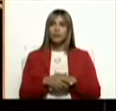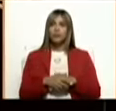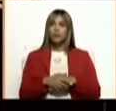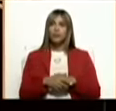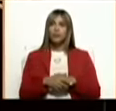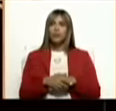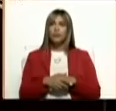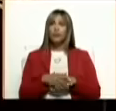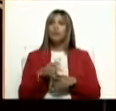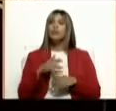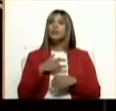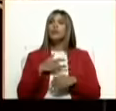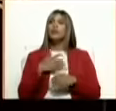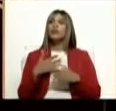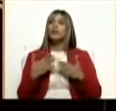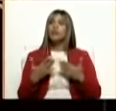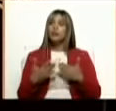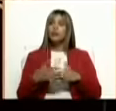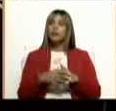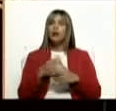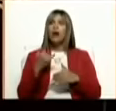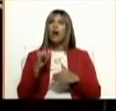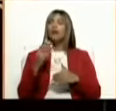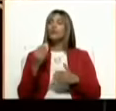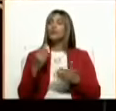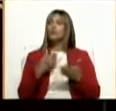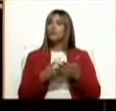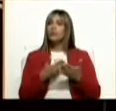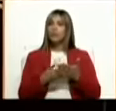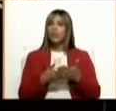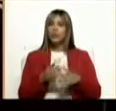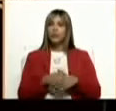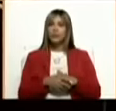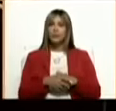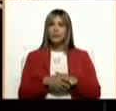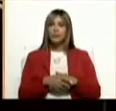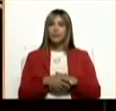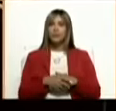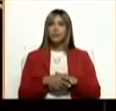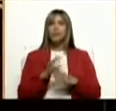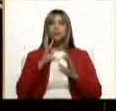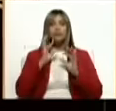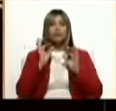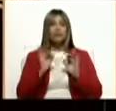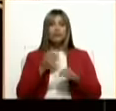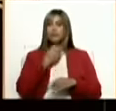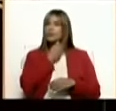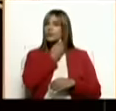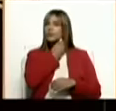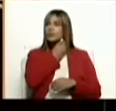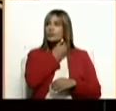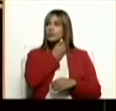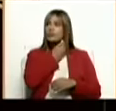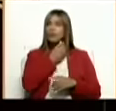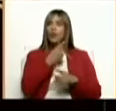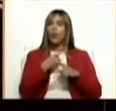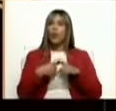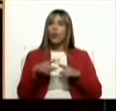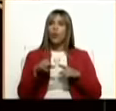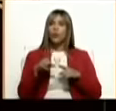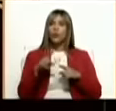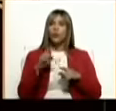siendo que hay muchísimas pruebas que constatan que en otro tiempo